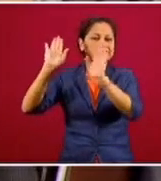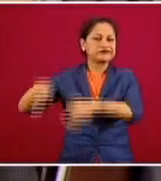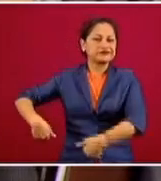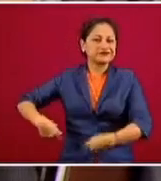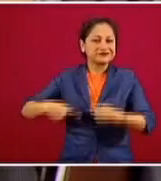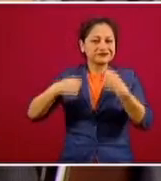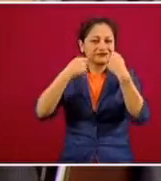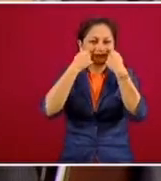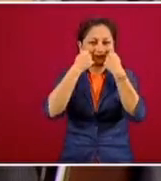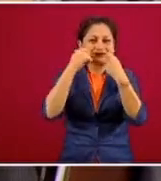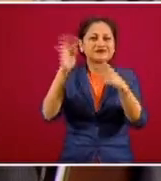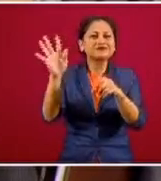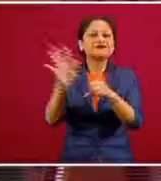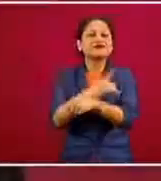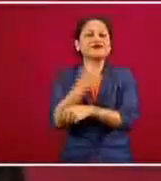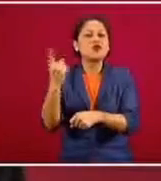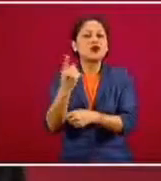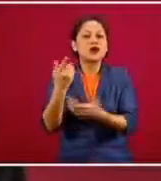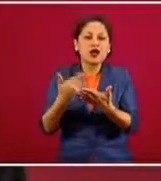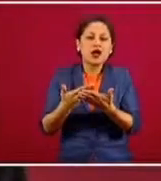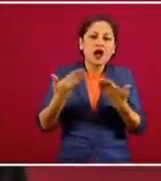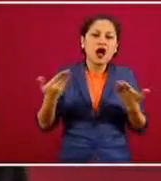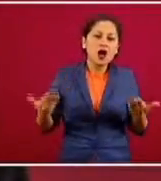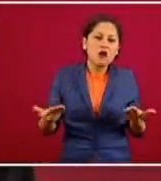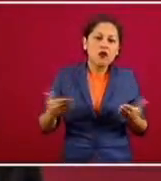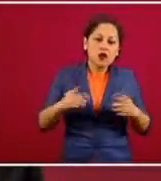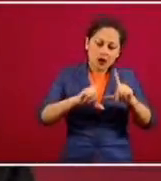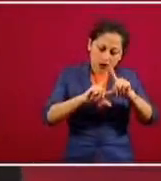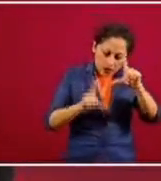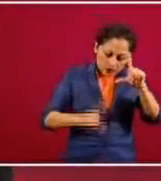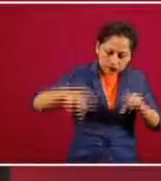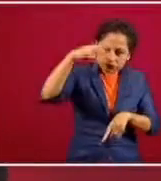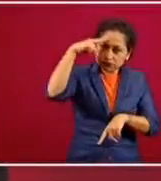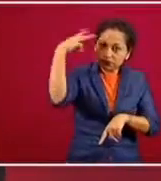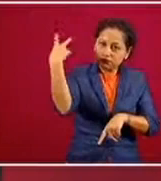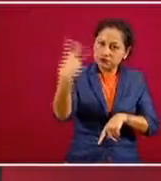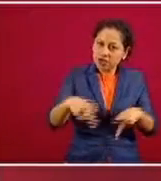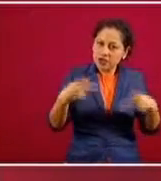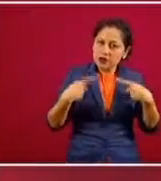el respaldo de millones de mexicanos, a los que